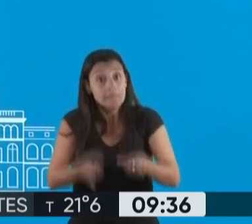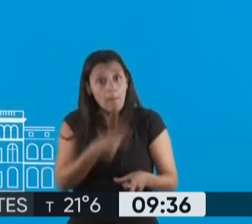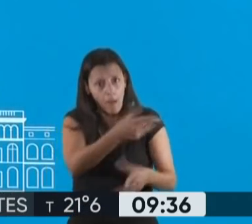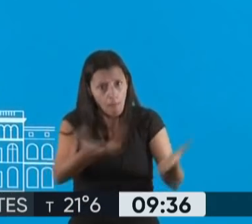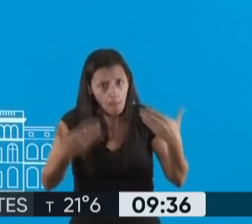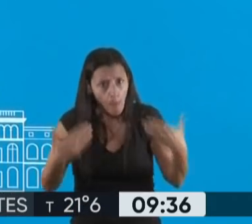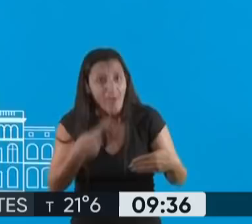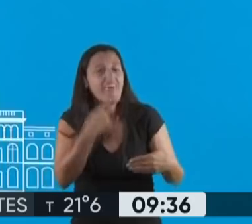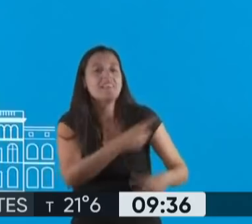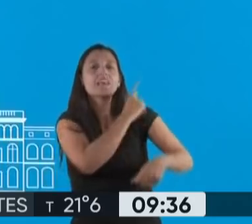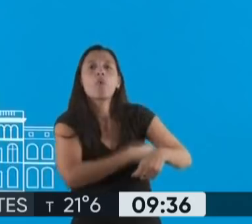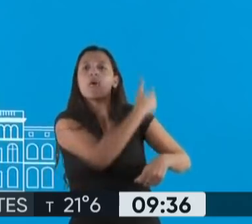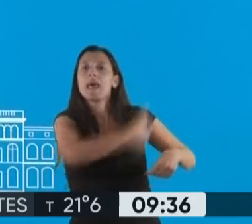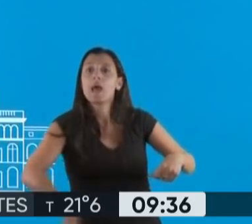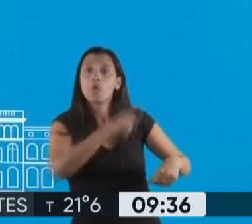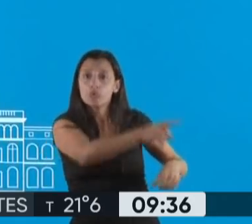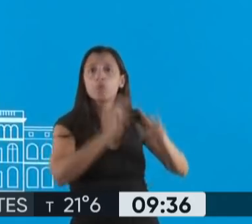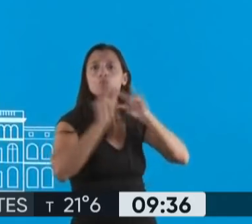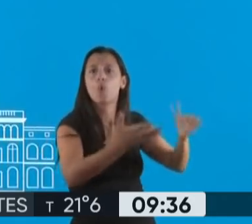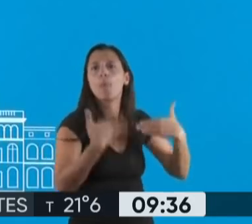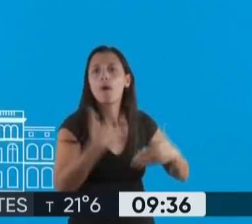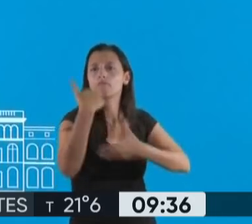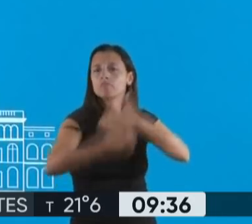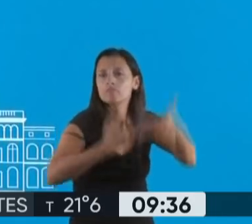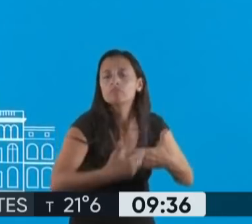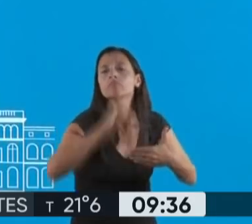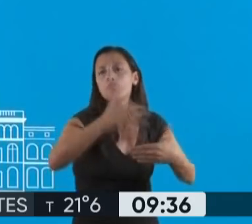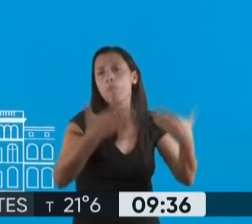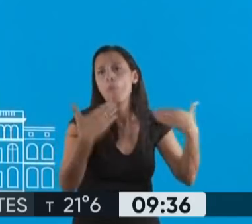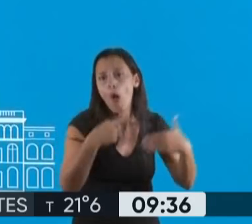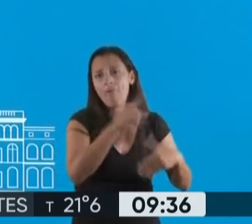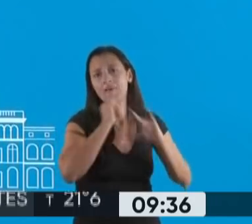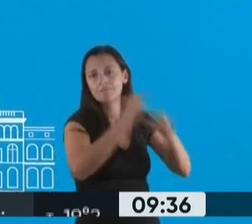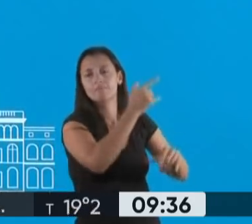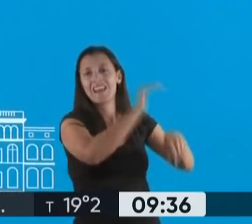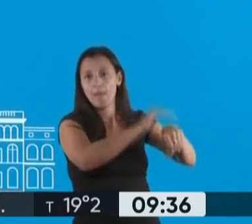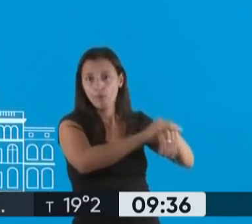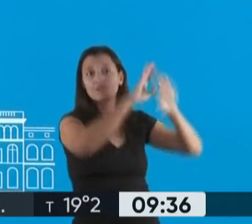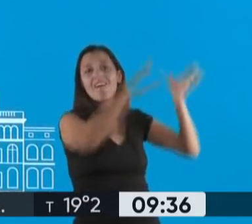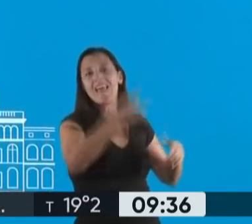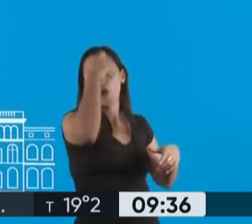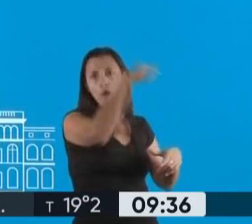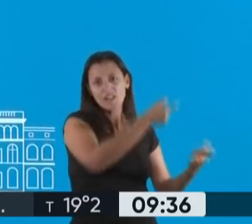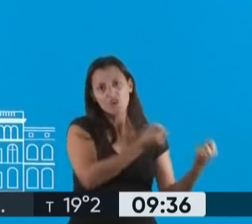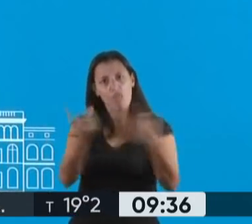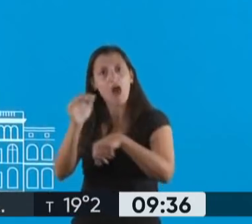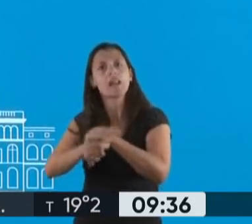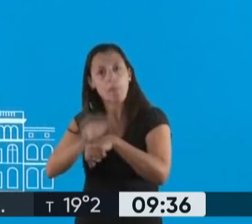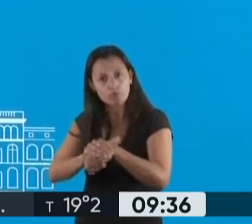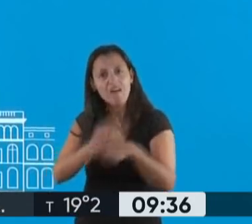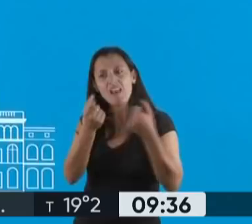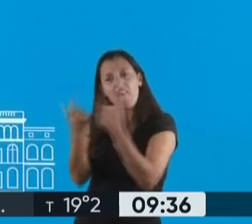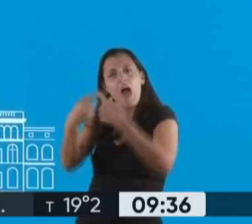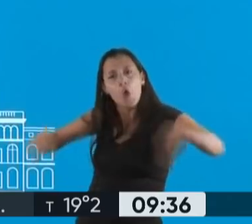realidad dice el Poder Ejecutivo podrá llevar adelante, que es facultar al Poder Ejecutivo, o que el Congreso le delega al Poder Ejecutivo las